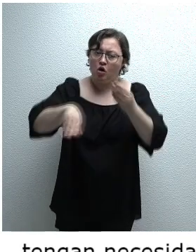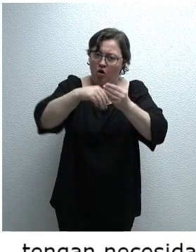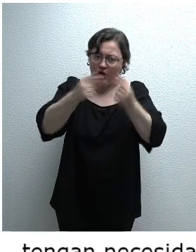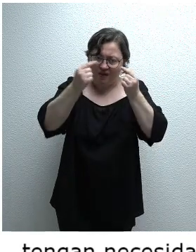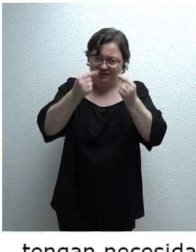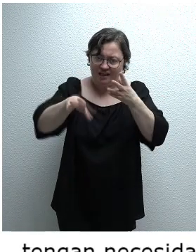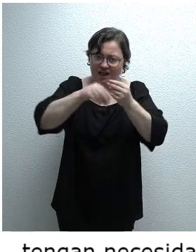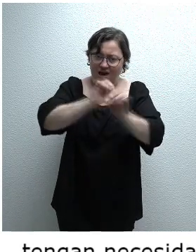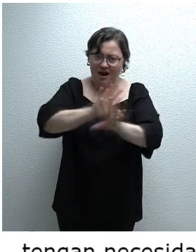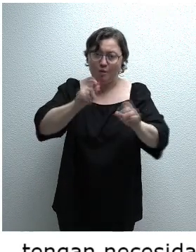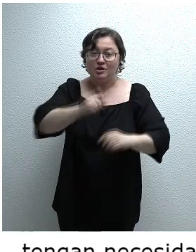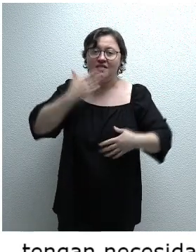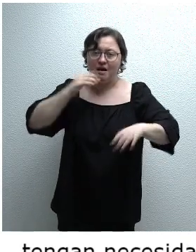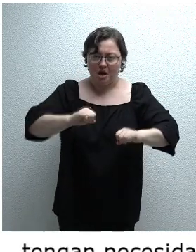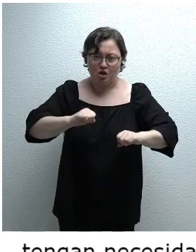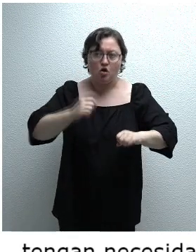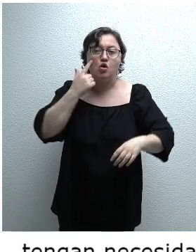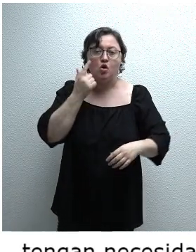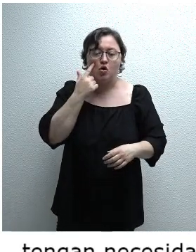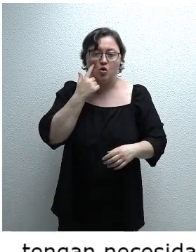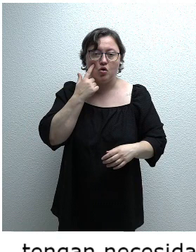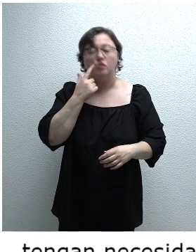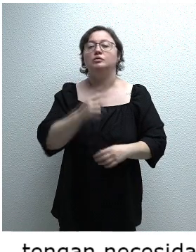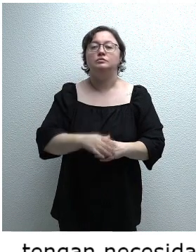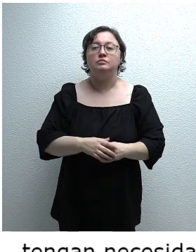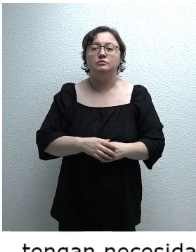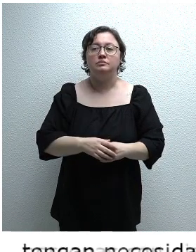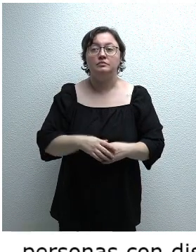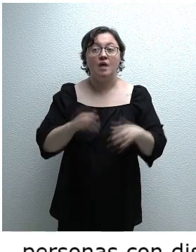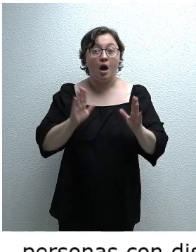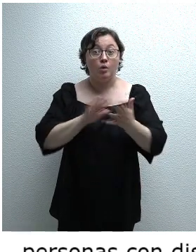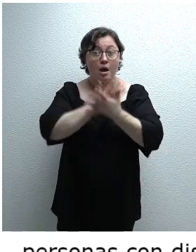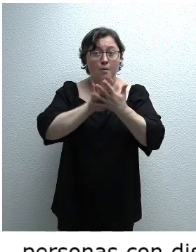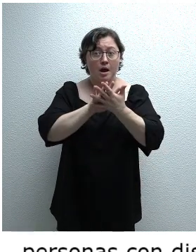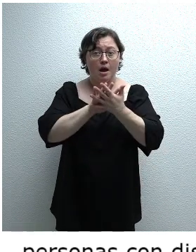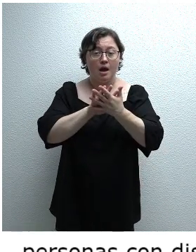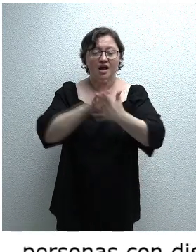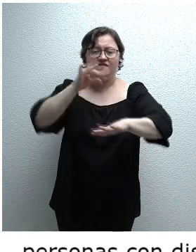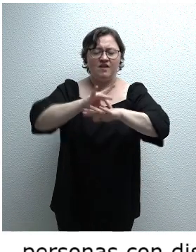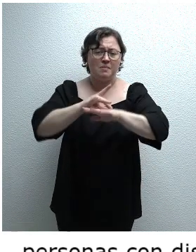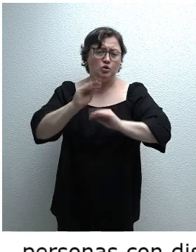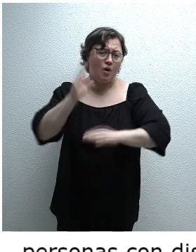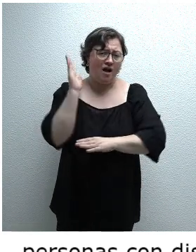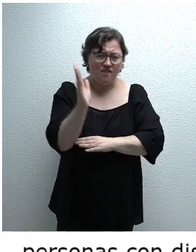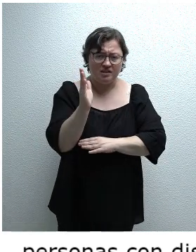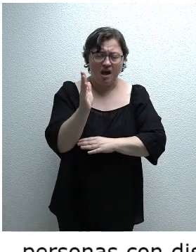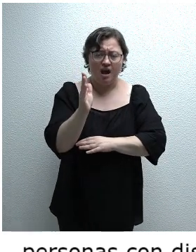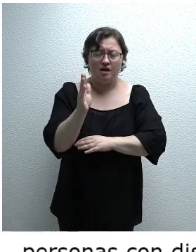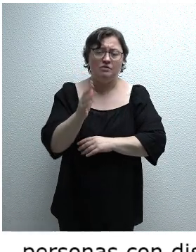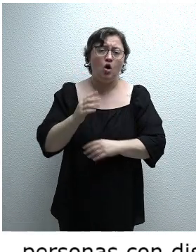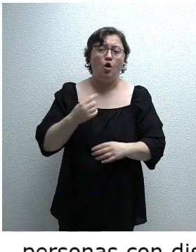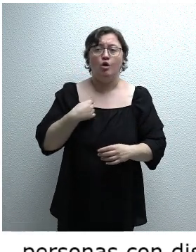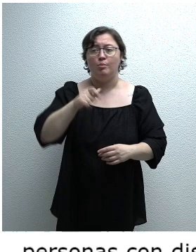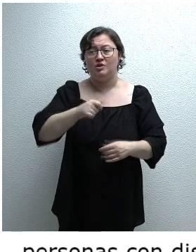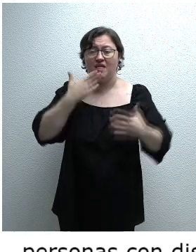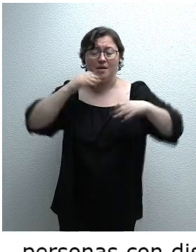matización respecto a las personas mayores que no quedan, o aunque haya determinadas patologías que quizás sean más frecuentes en una